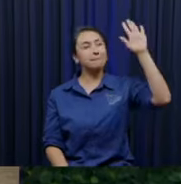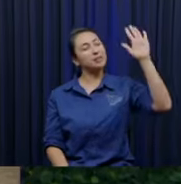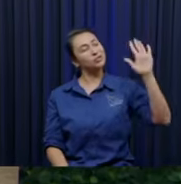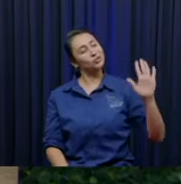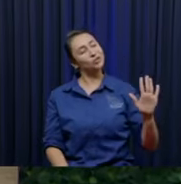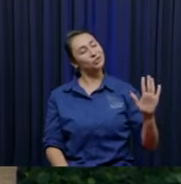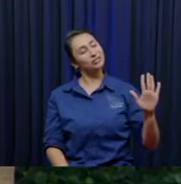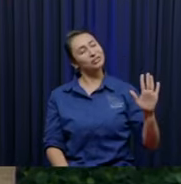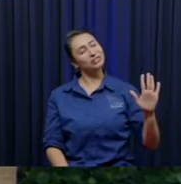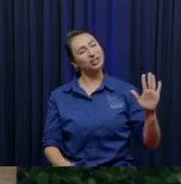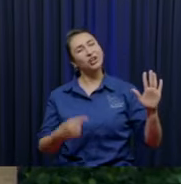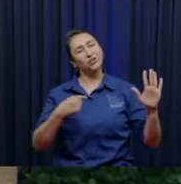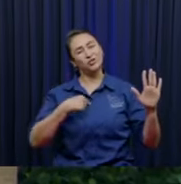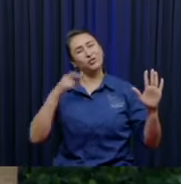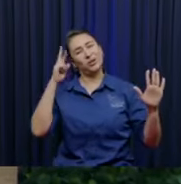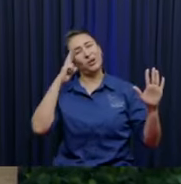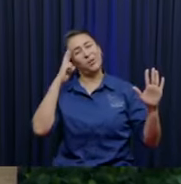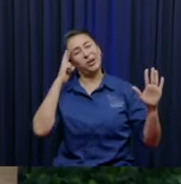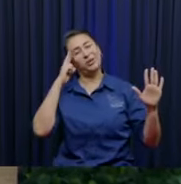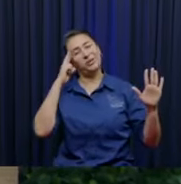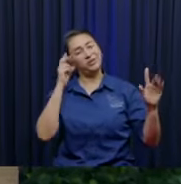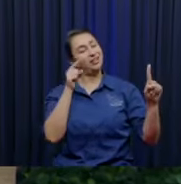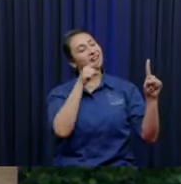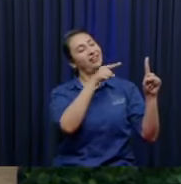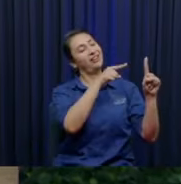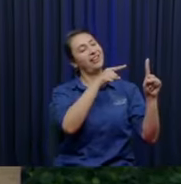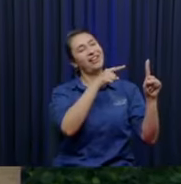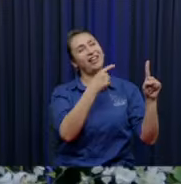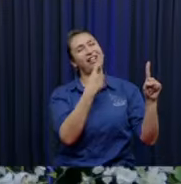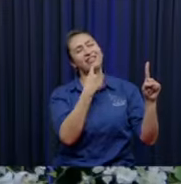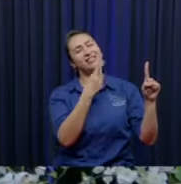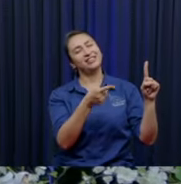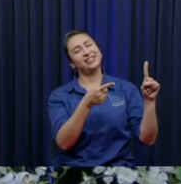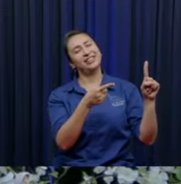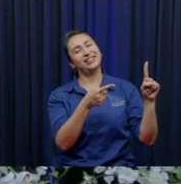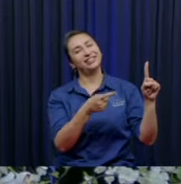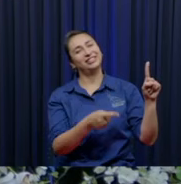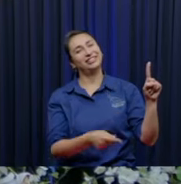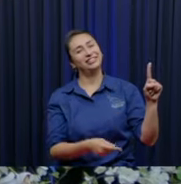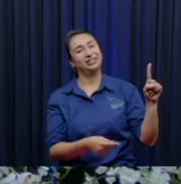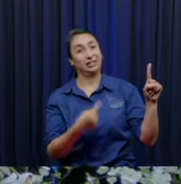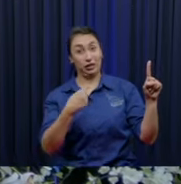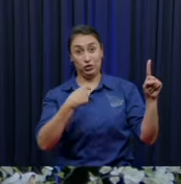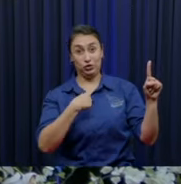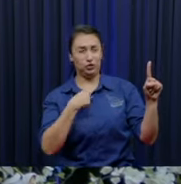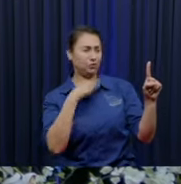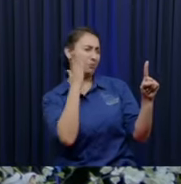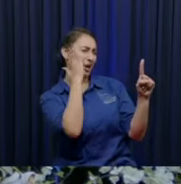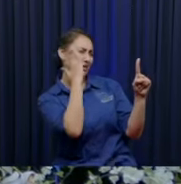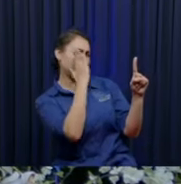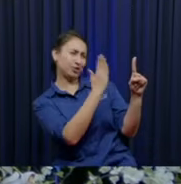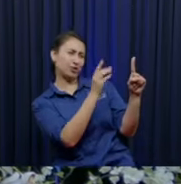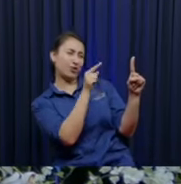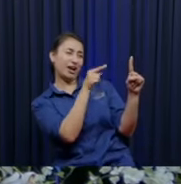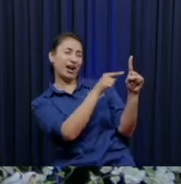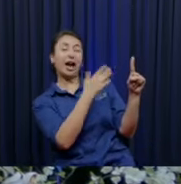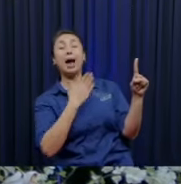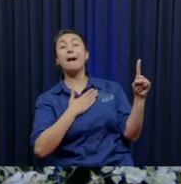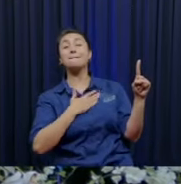Dios, acompañarlo en a diferentes actividades. Yo le oí el mismo